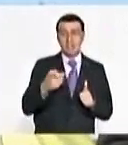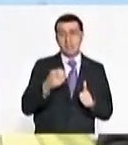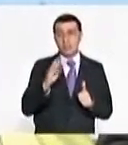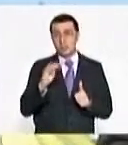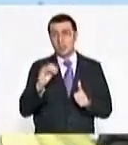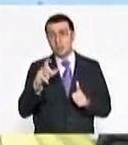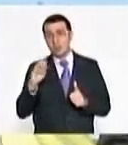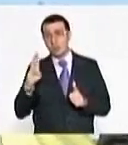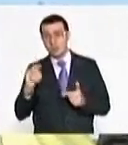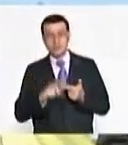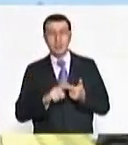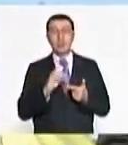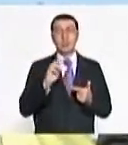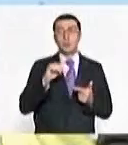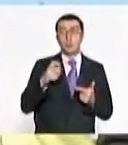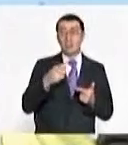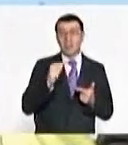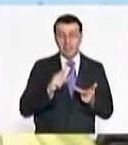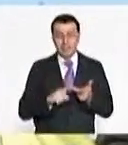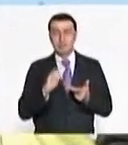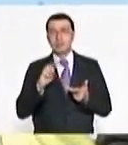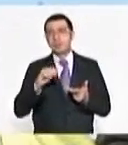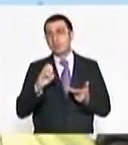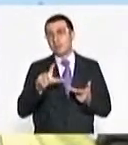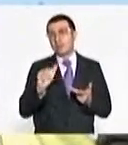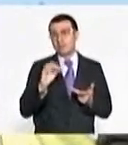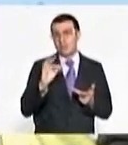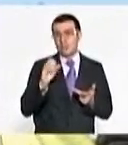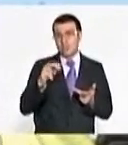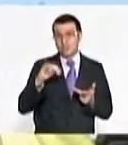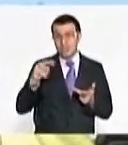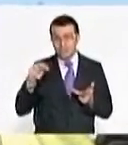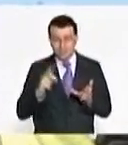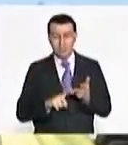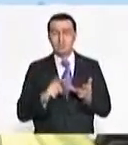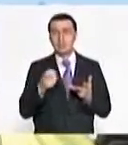era melatonina, era ginseng,